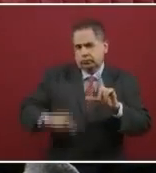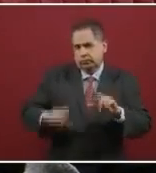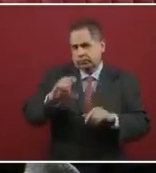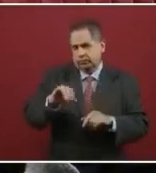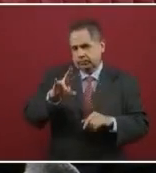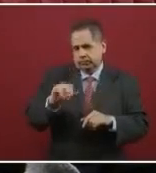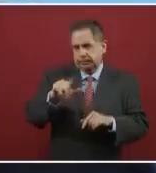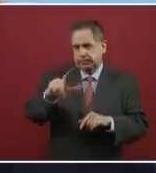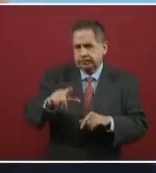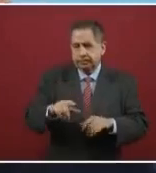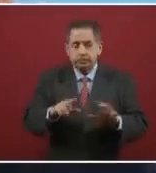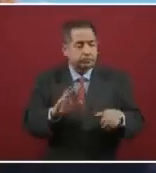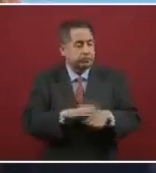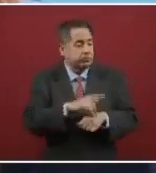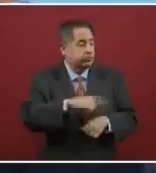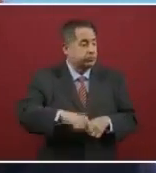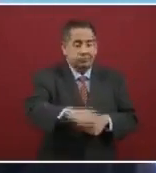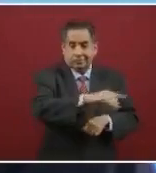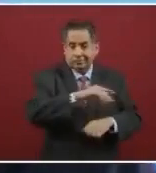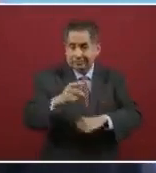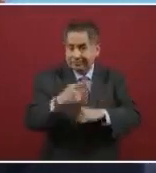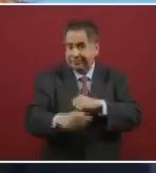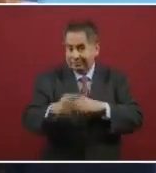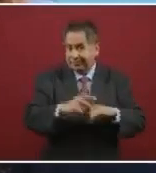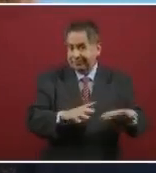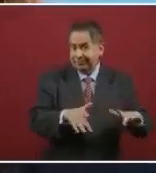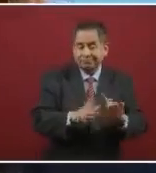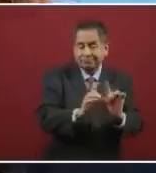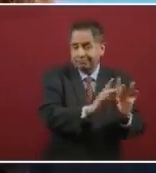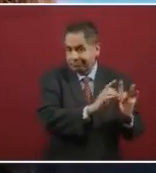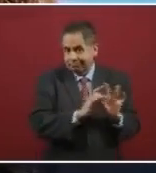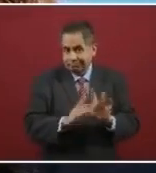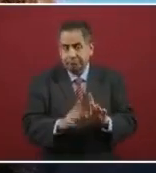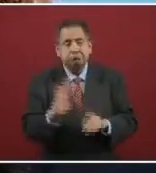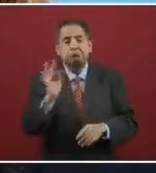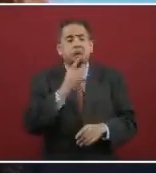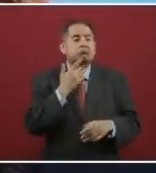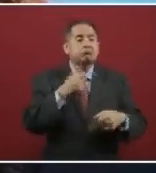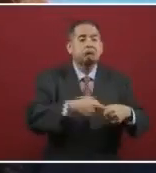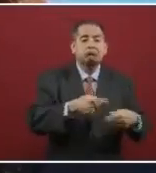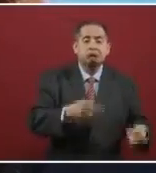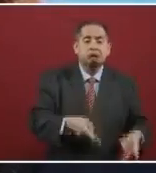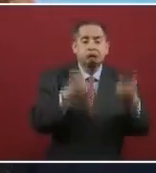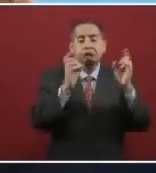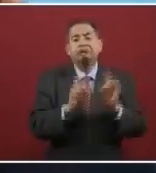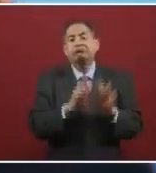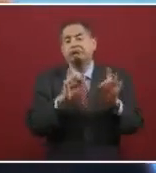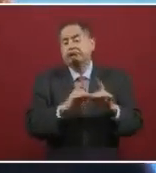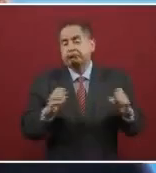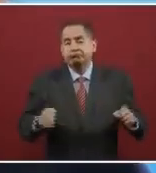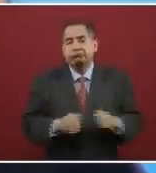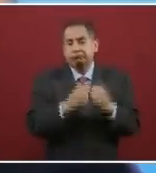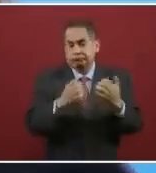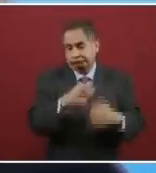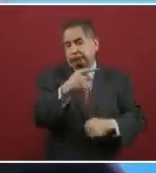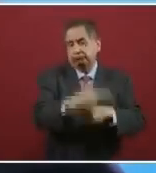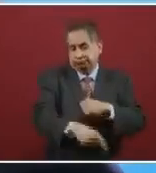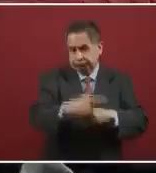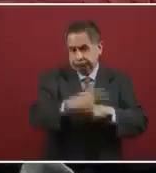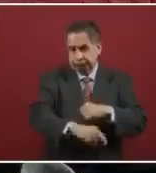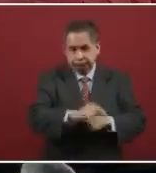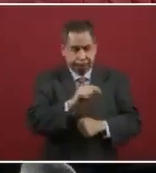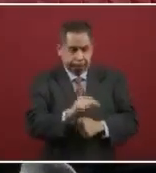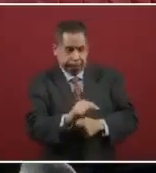justamente que son zonas en riesgo en donde se pueden llevar a cabo este tipo de situaciones riesgosas